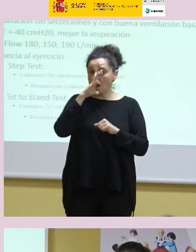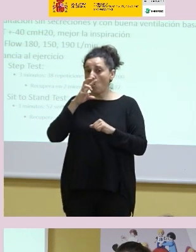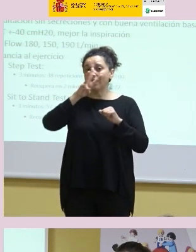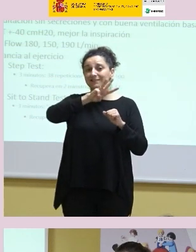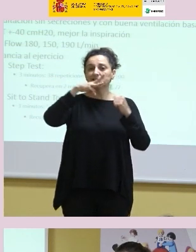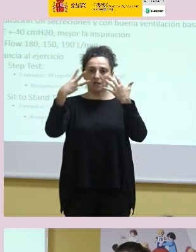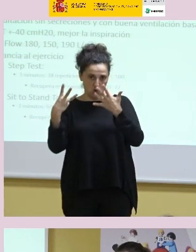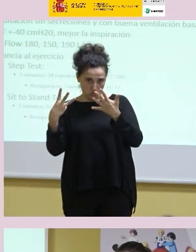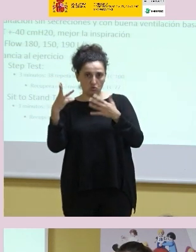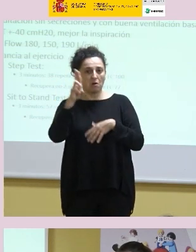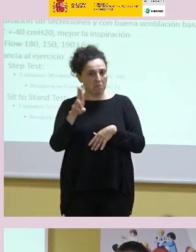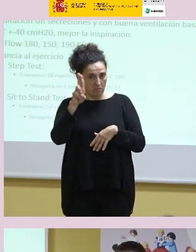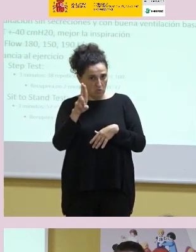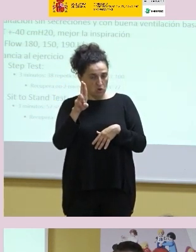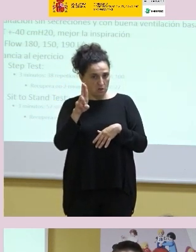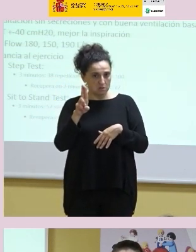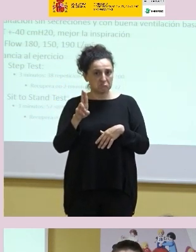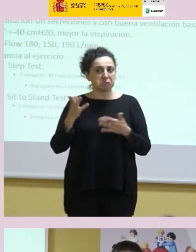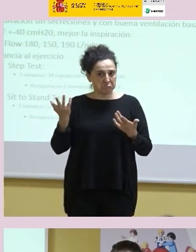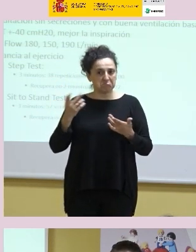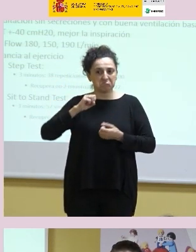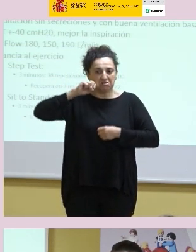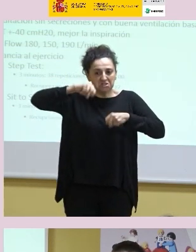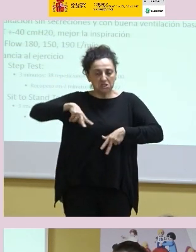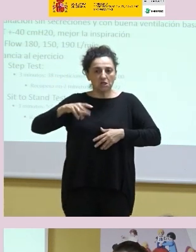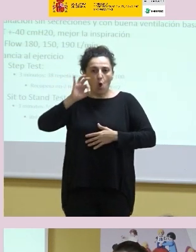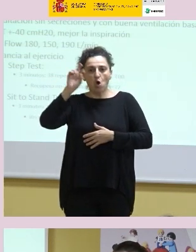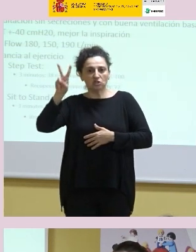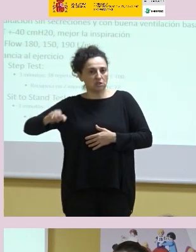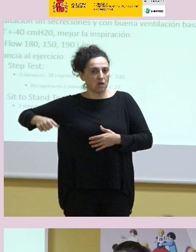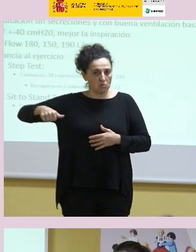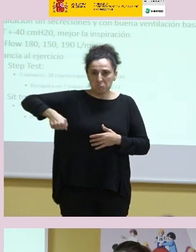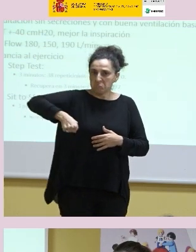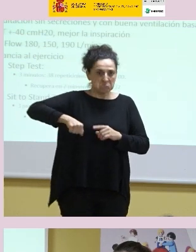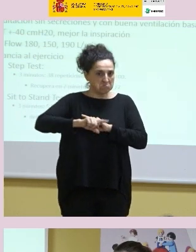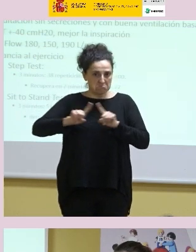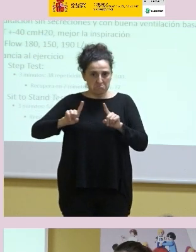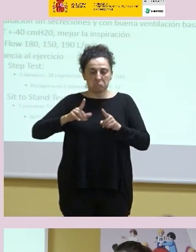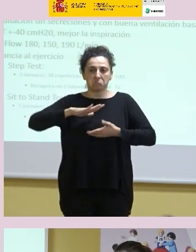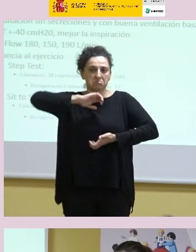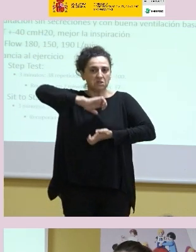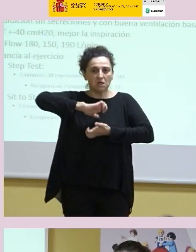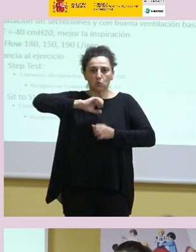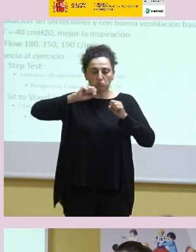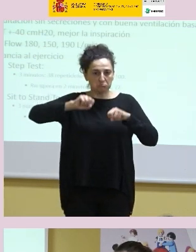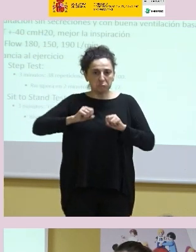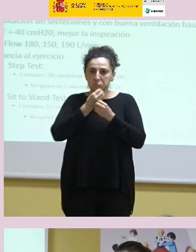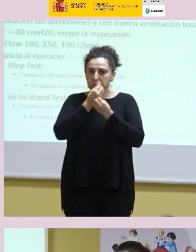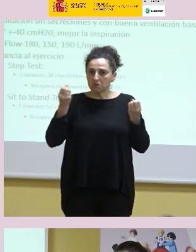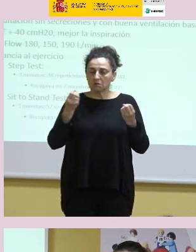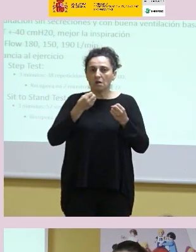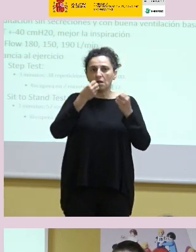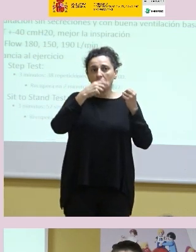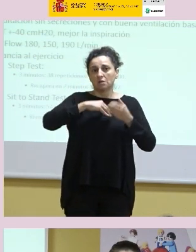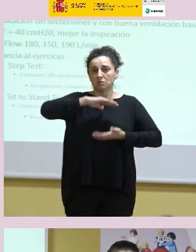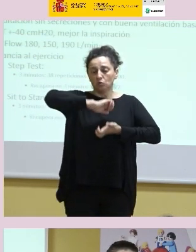38 repeticiones, sin desaturar, sin usar el oxígeno portátil, llegando a una saturación de